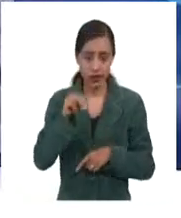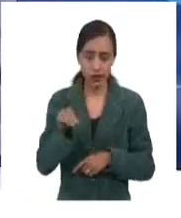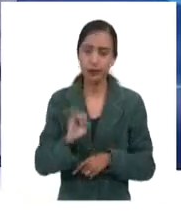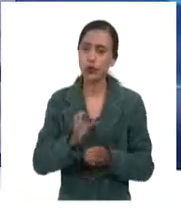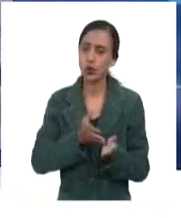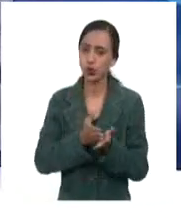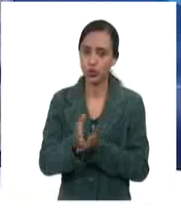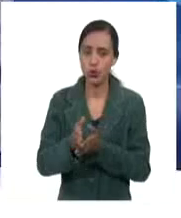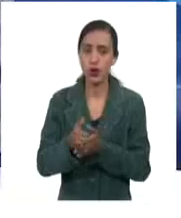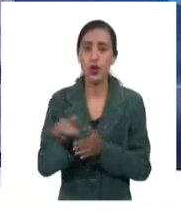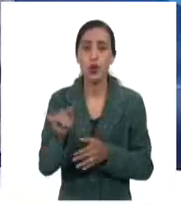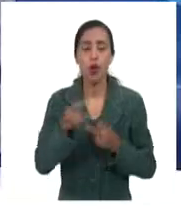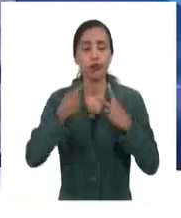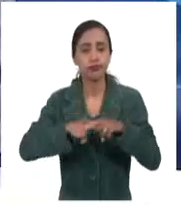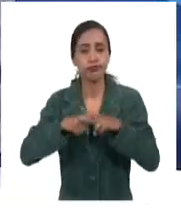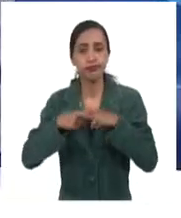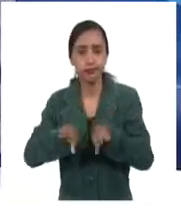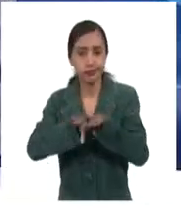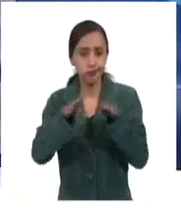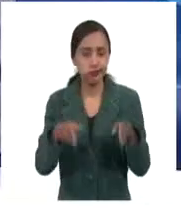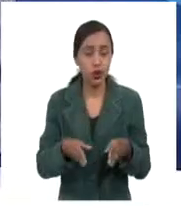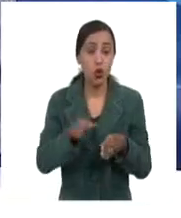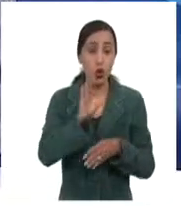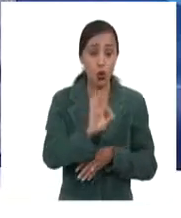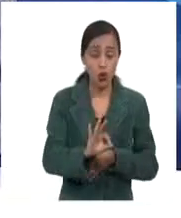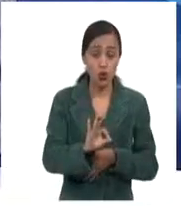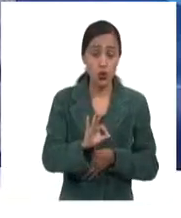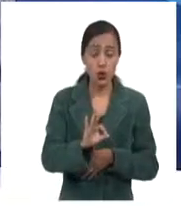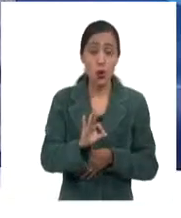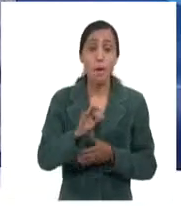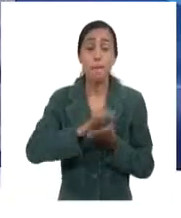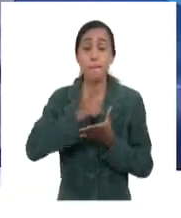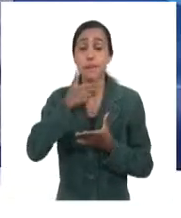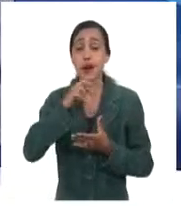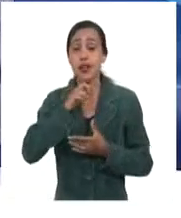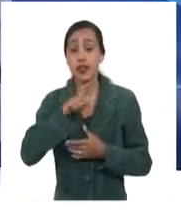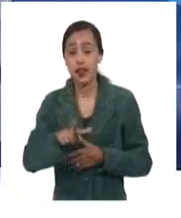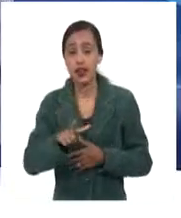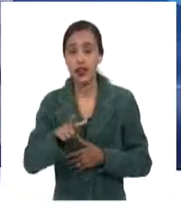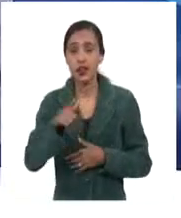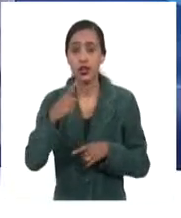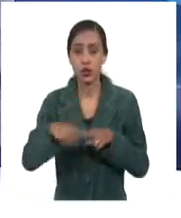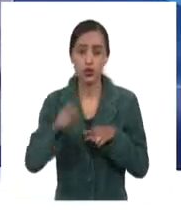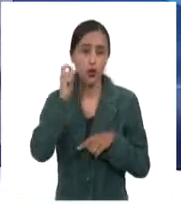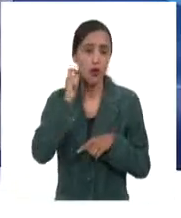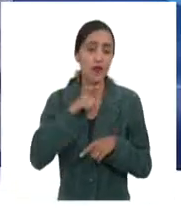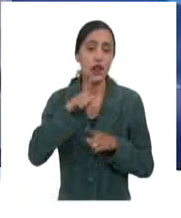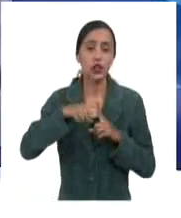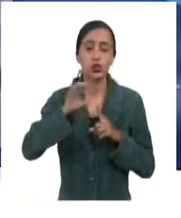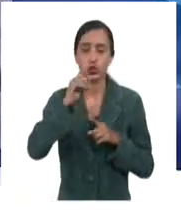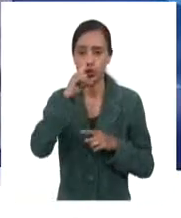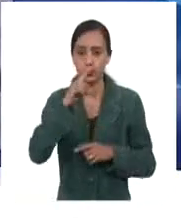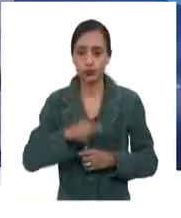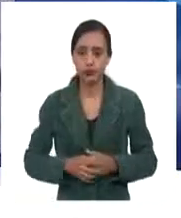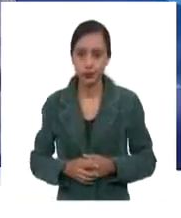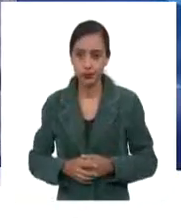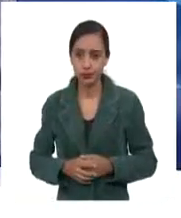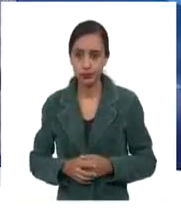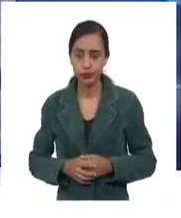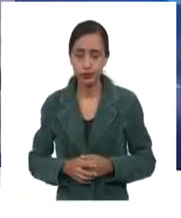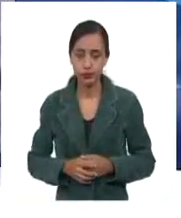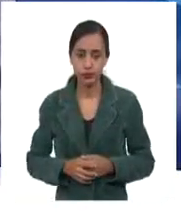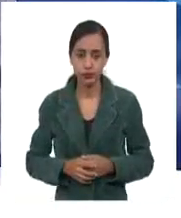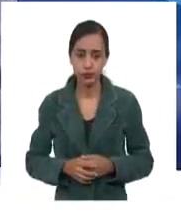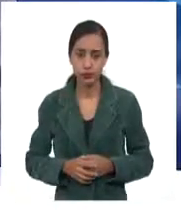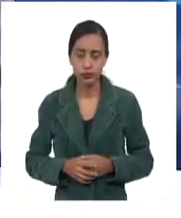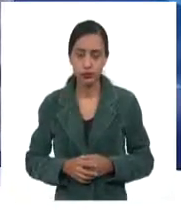mantenimiento las unidades 8 de mariel talla piedra y las dos de felton adicionalmente se mantienen limitaciones